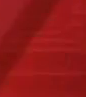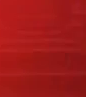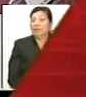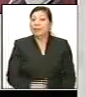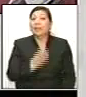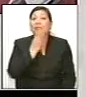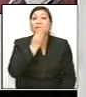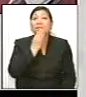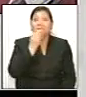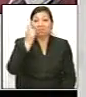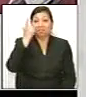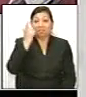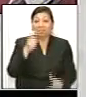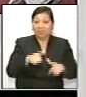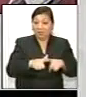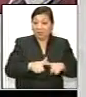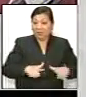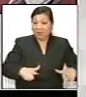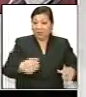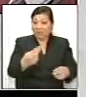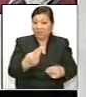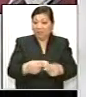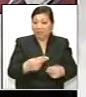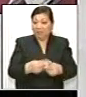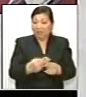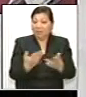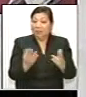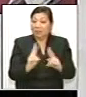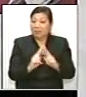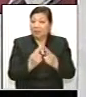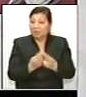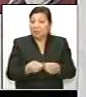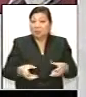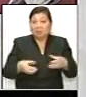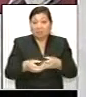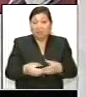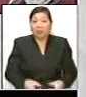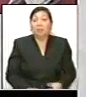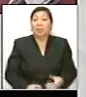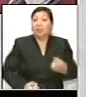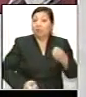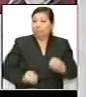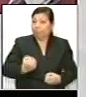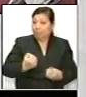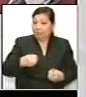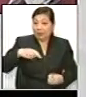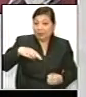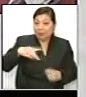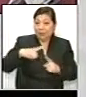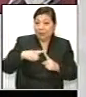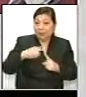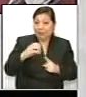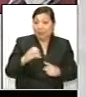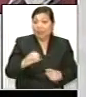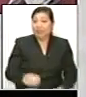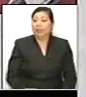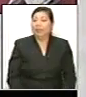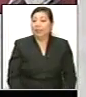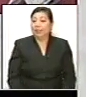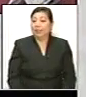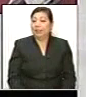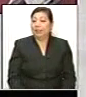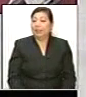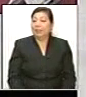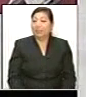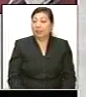Francisco Bolognesi, aquí en el Palacio Legislativo, donde se encuentran reunidos los miembros de la Comisión de Transportes y Comunicaciones que preside